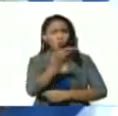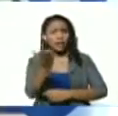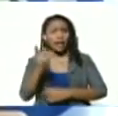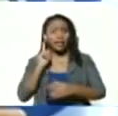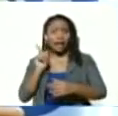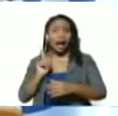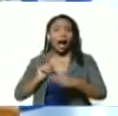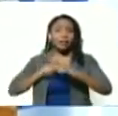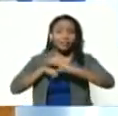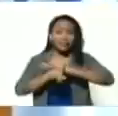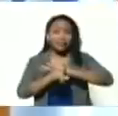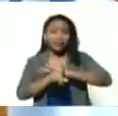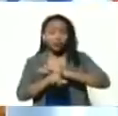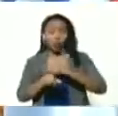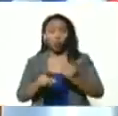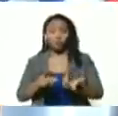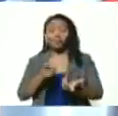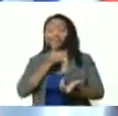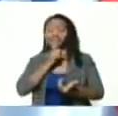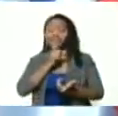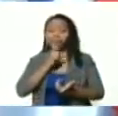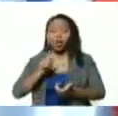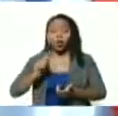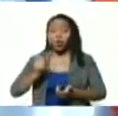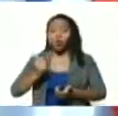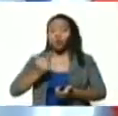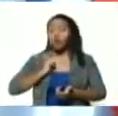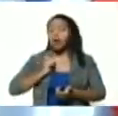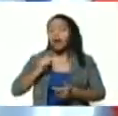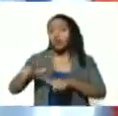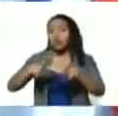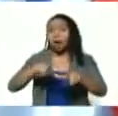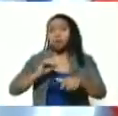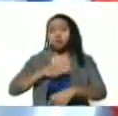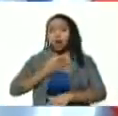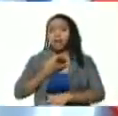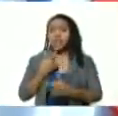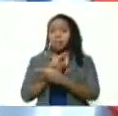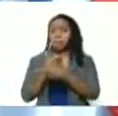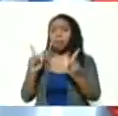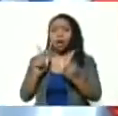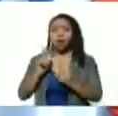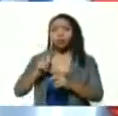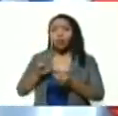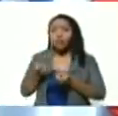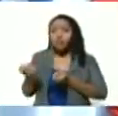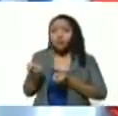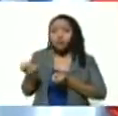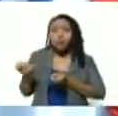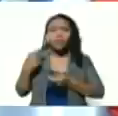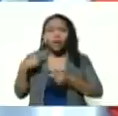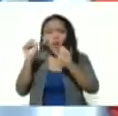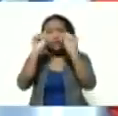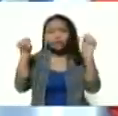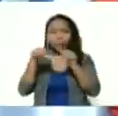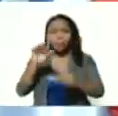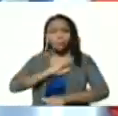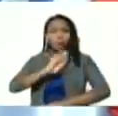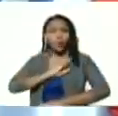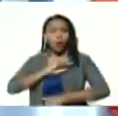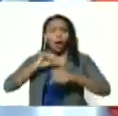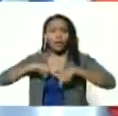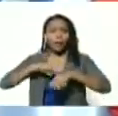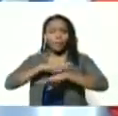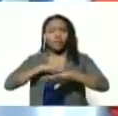acceso remoto desde cualquier lugar para la manipulación de los sistemas propios del Ministerio de Economía